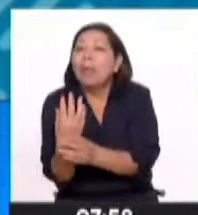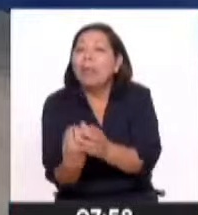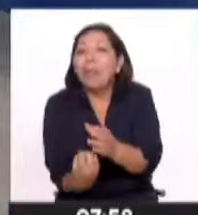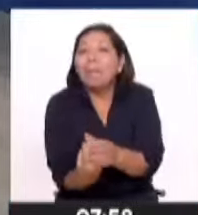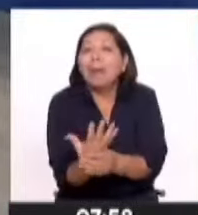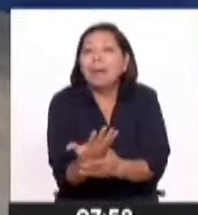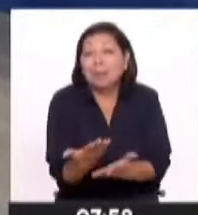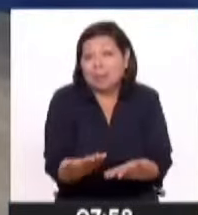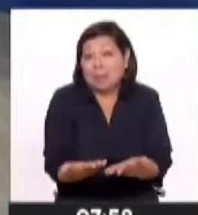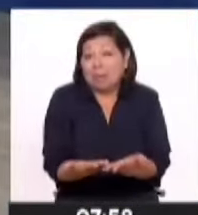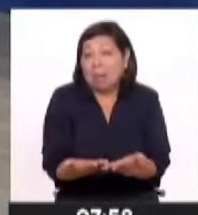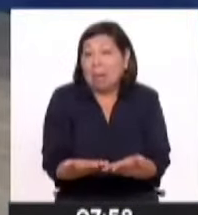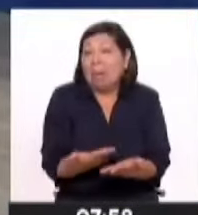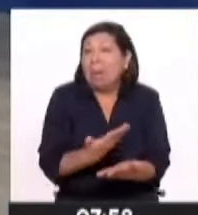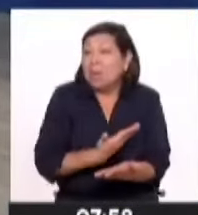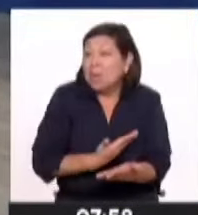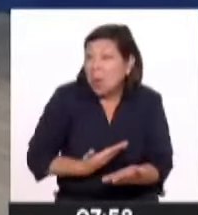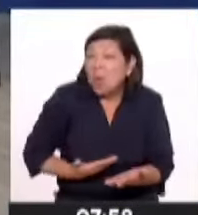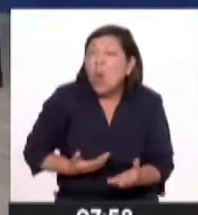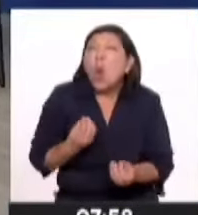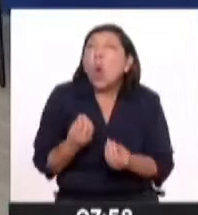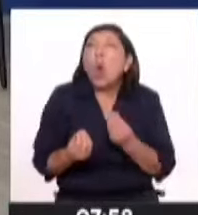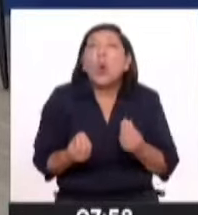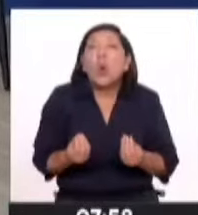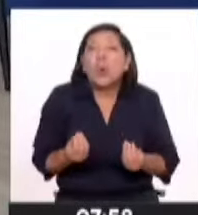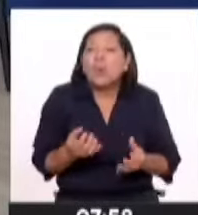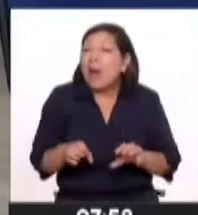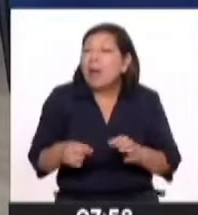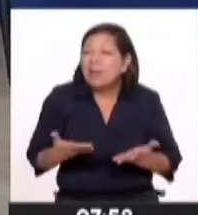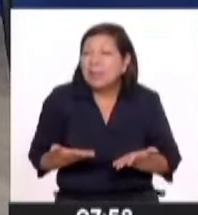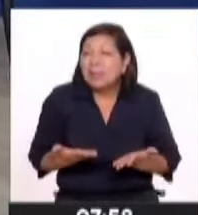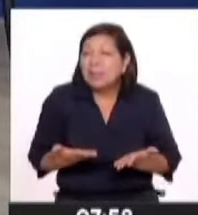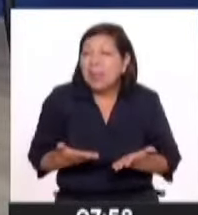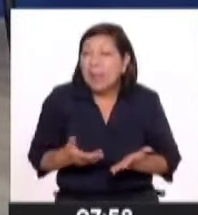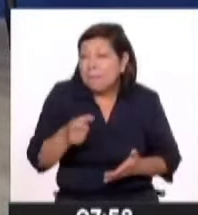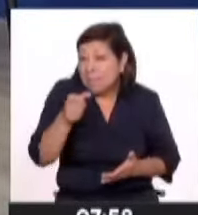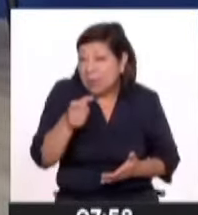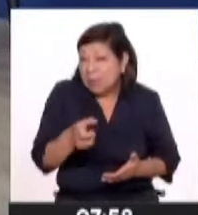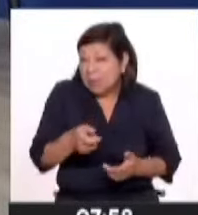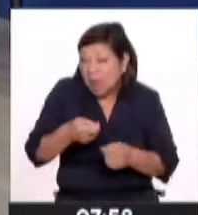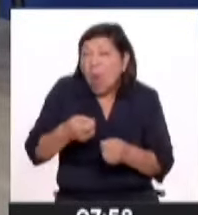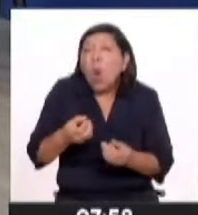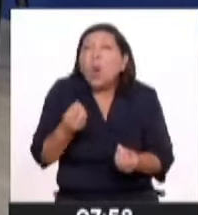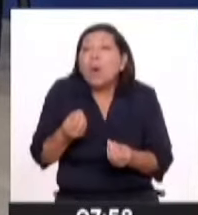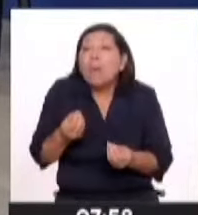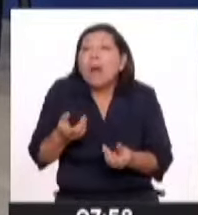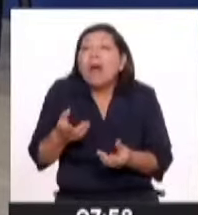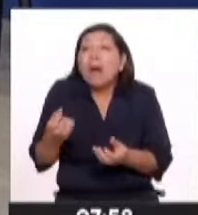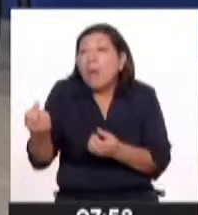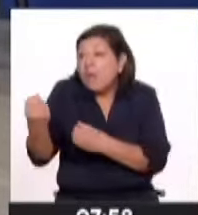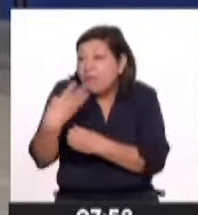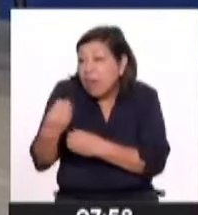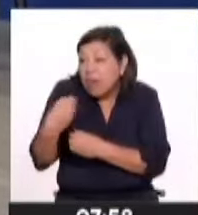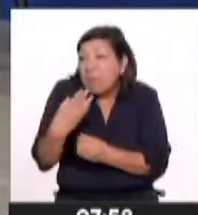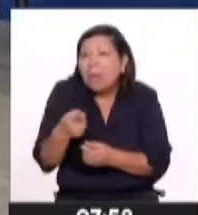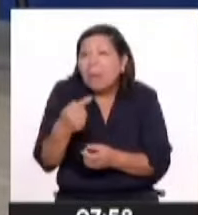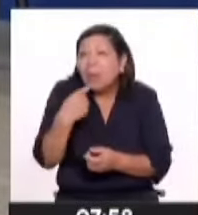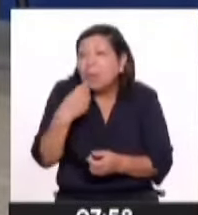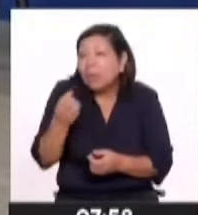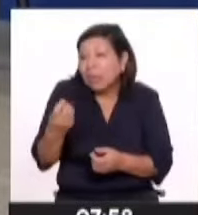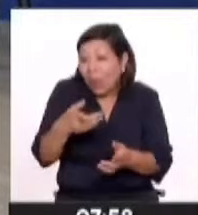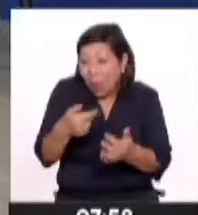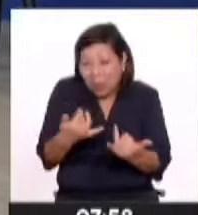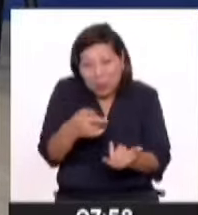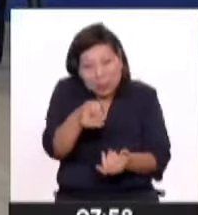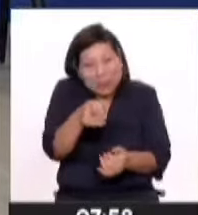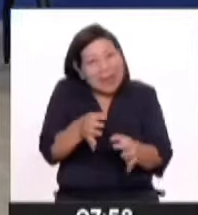es de alcance público? ¿Cómo los pequeños, los medianos agricultores, cómo acceden a esta información tan valiosa que usted nos